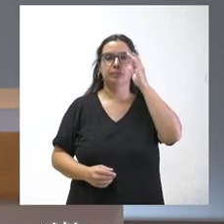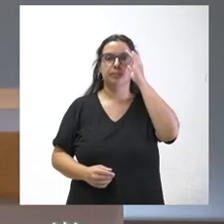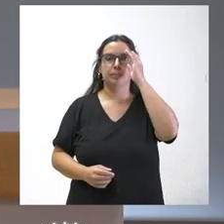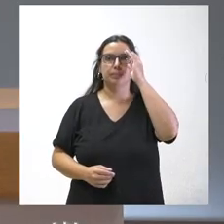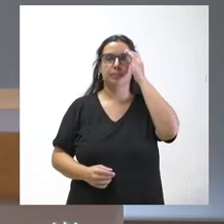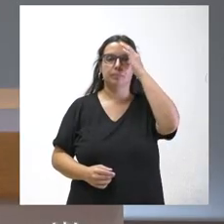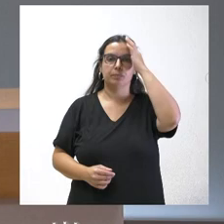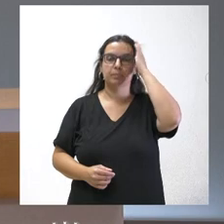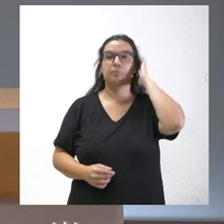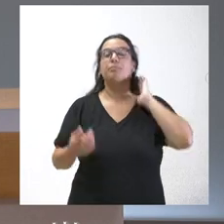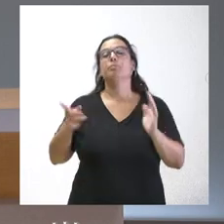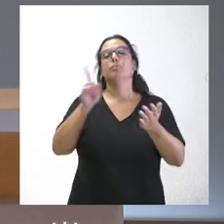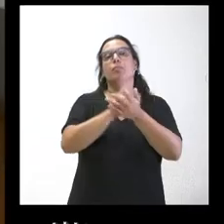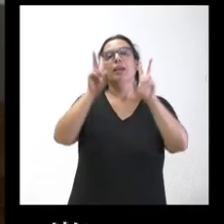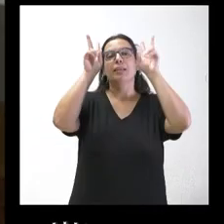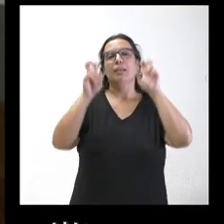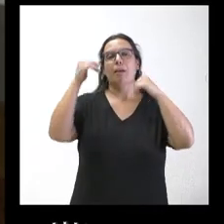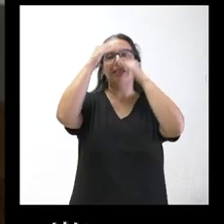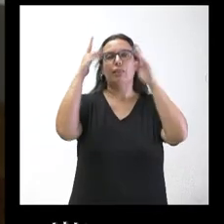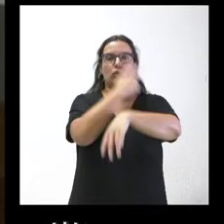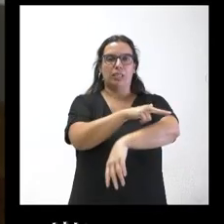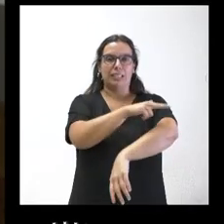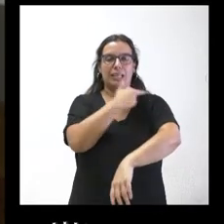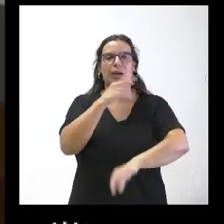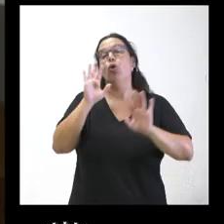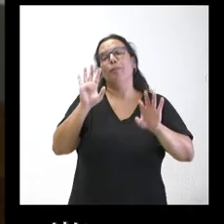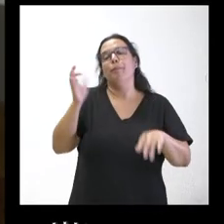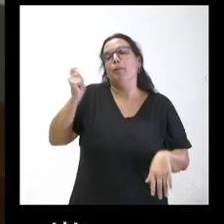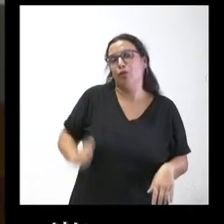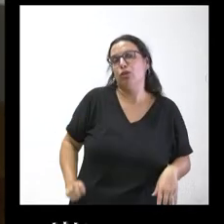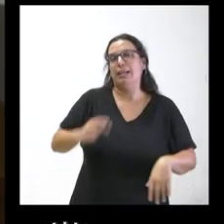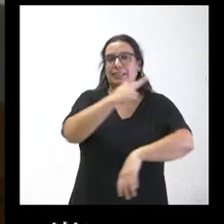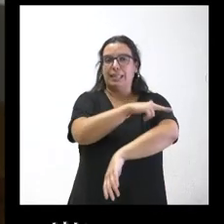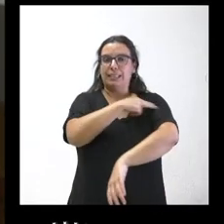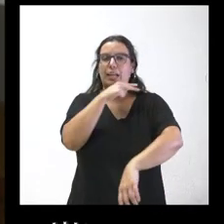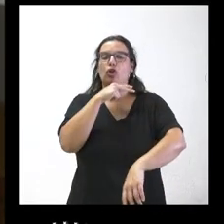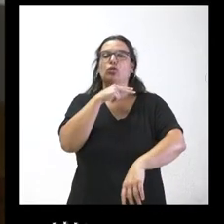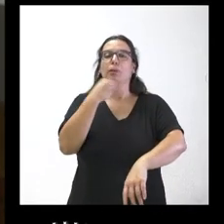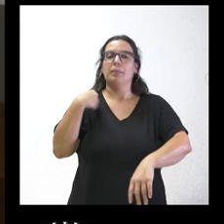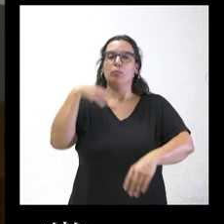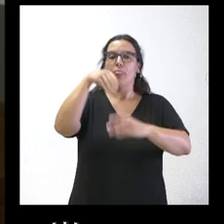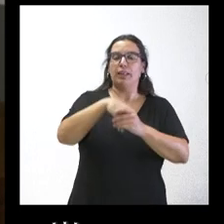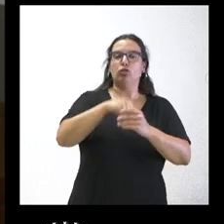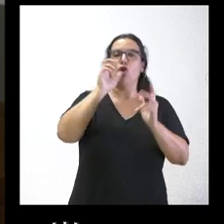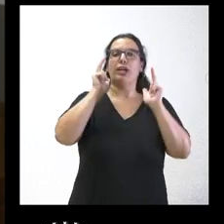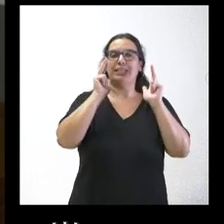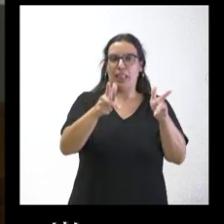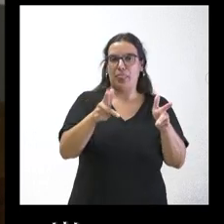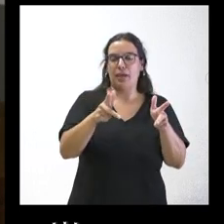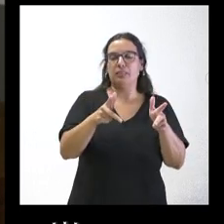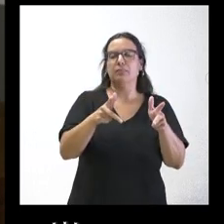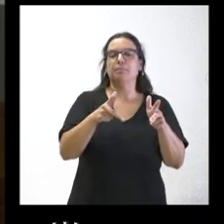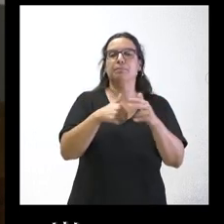sí volviendo al tema de la asistencia sanitaria vamos de Los profesionales sanitarios que deben de con los que deben de contar las los centros